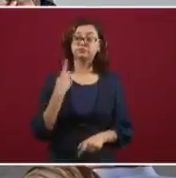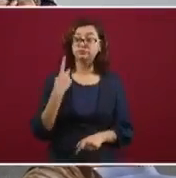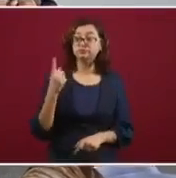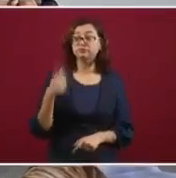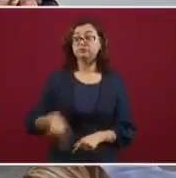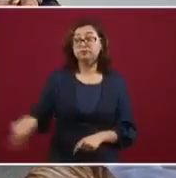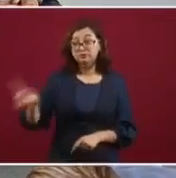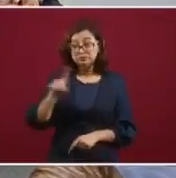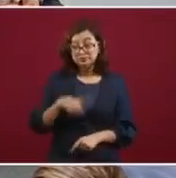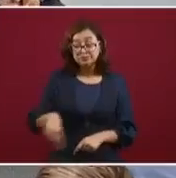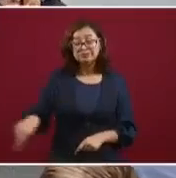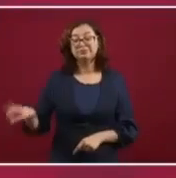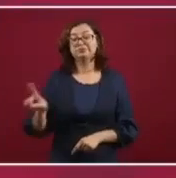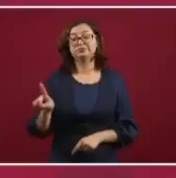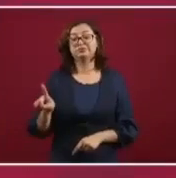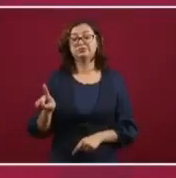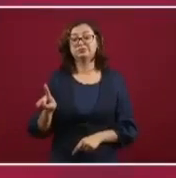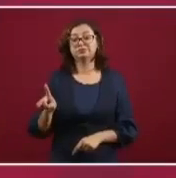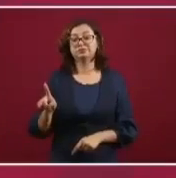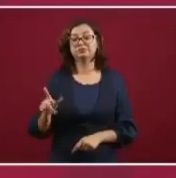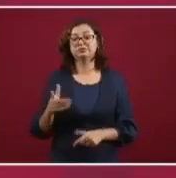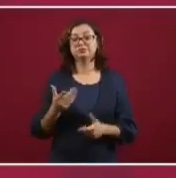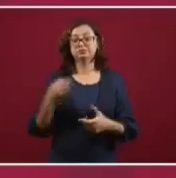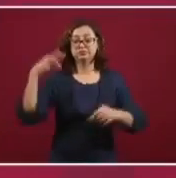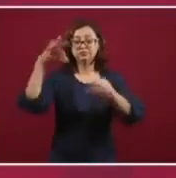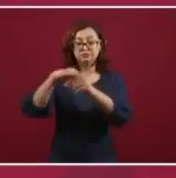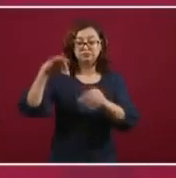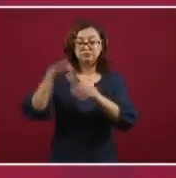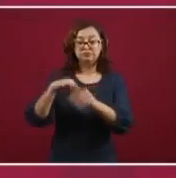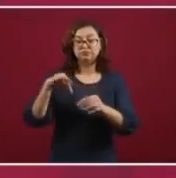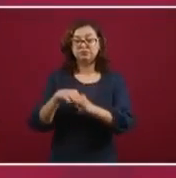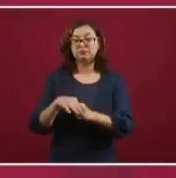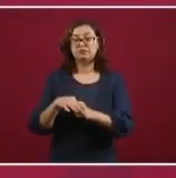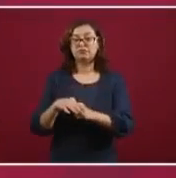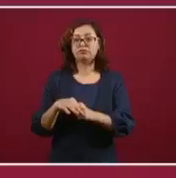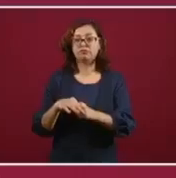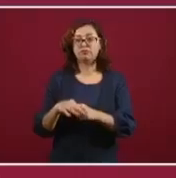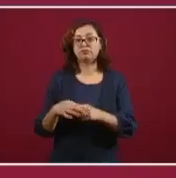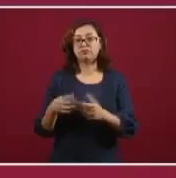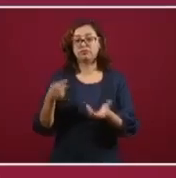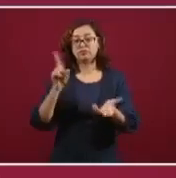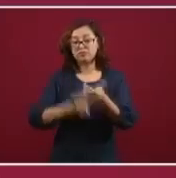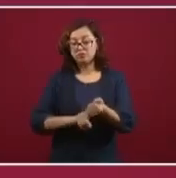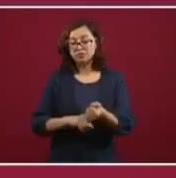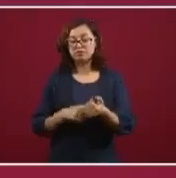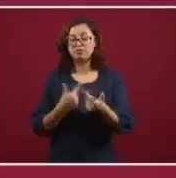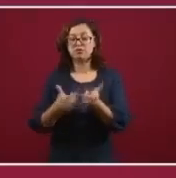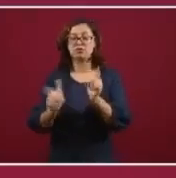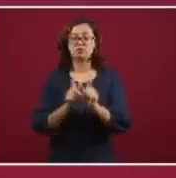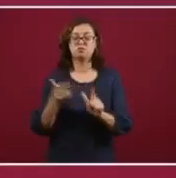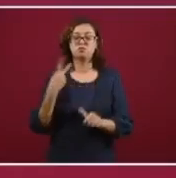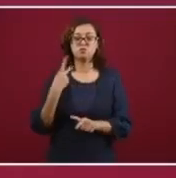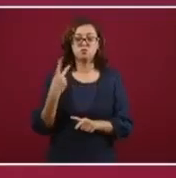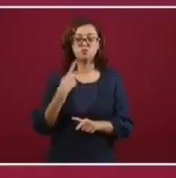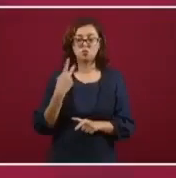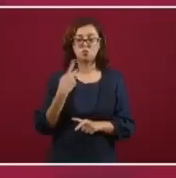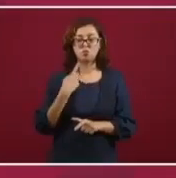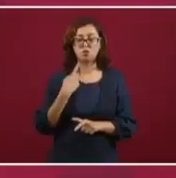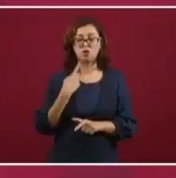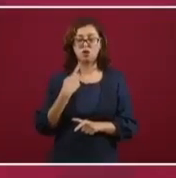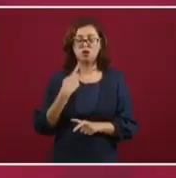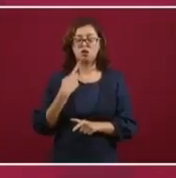en los procesos electorales internos de los partidos, como lo que